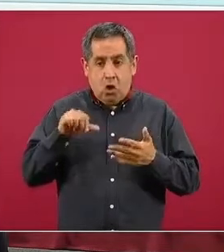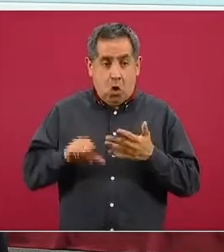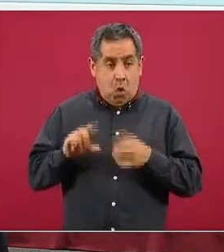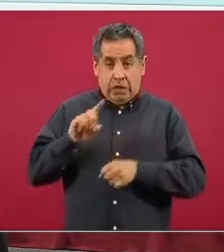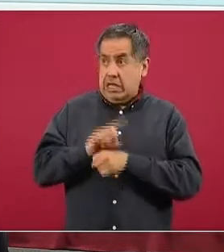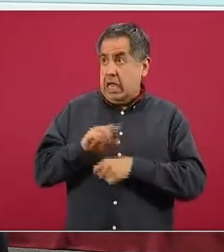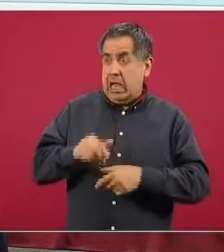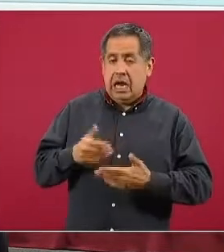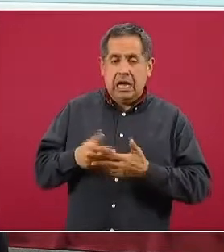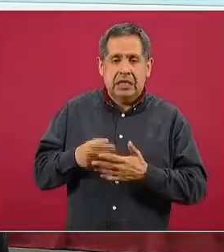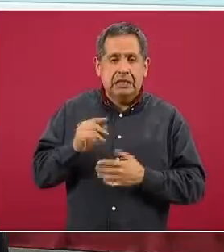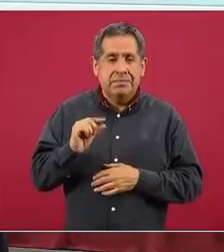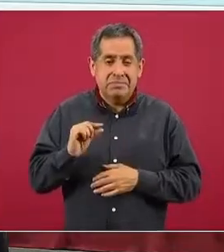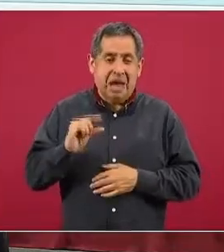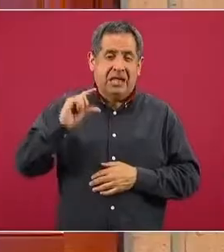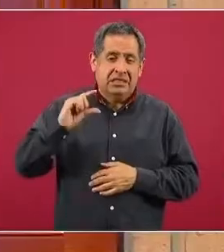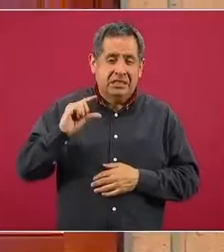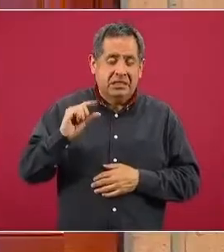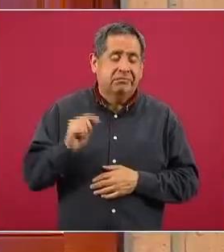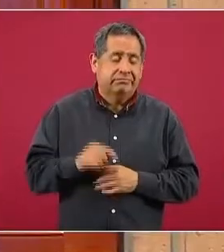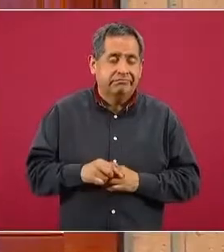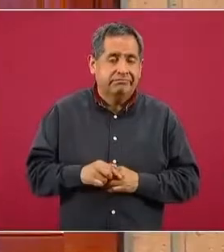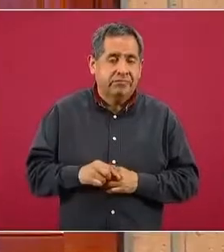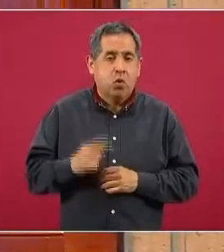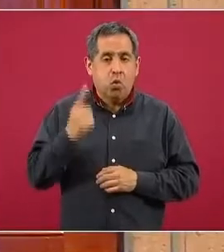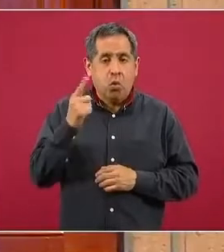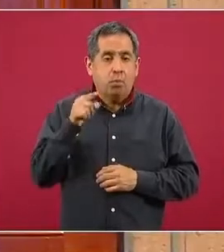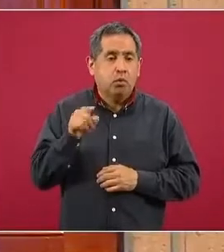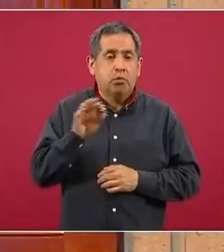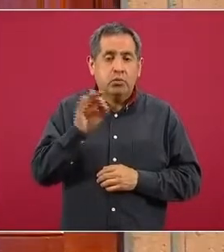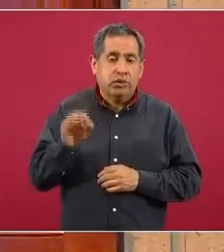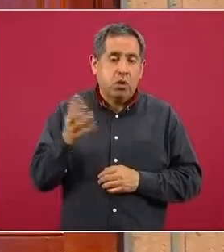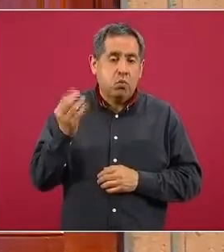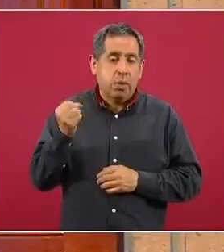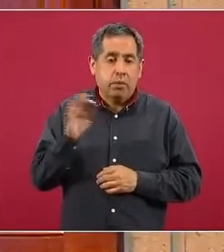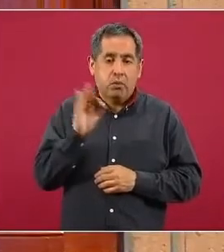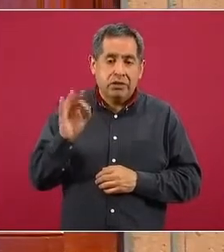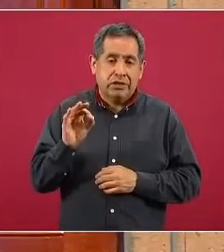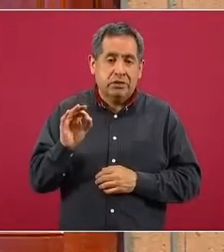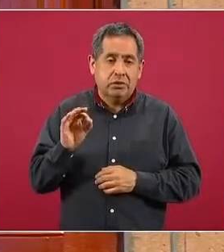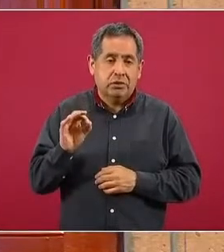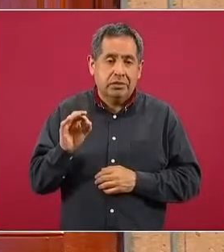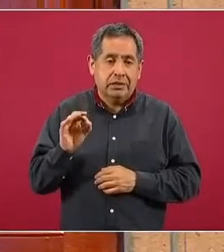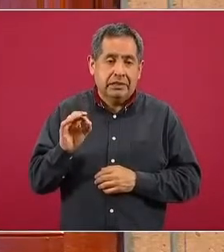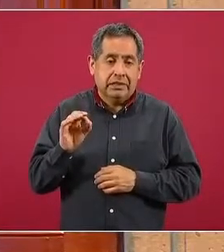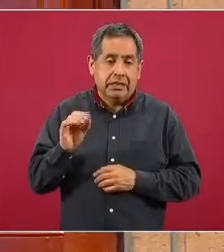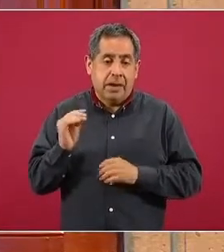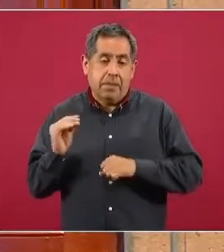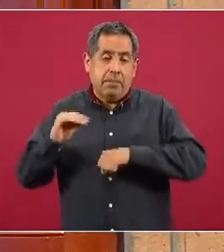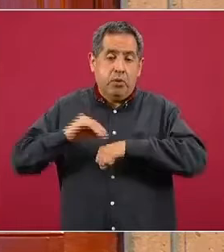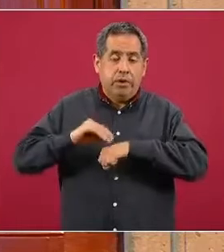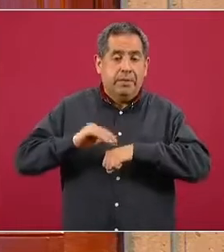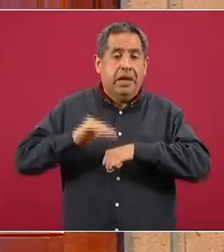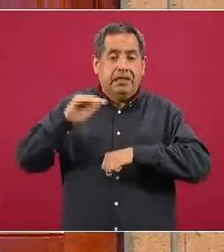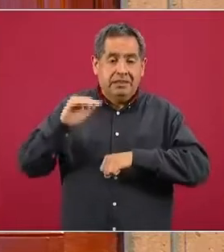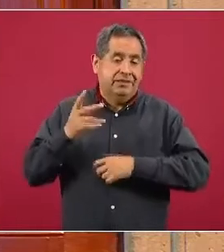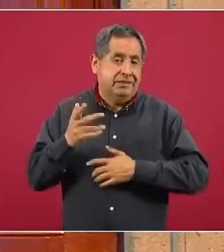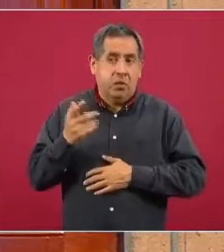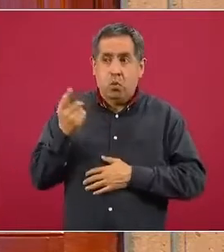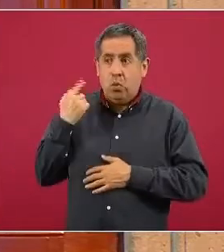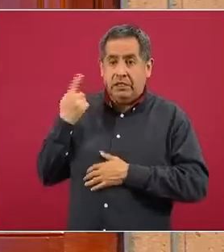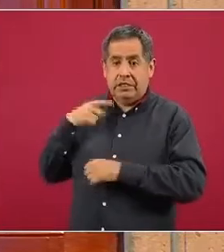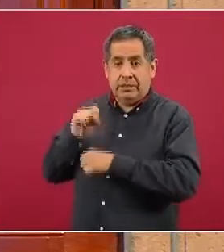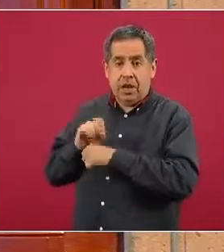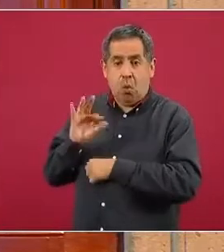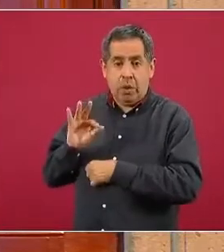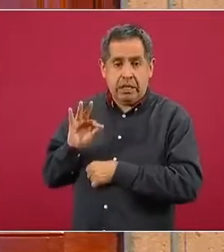hoy tenemos el incremento de 1 punto porcentual, o sea, ahora es 9%, más el incremento entre la semana